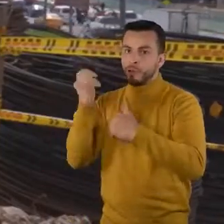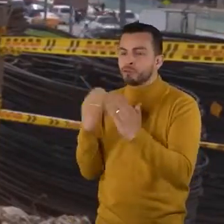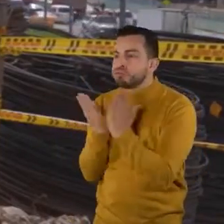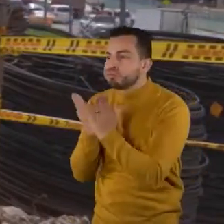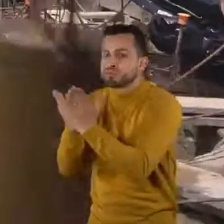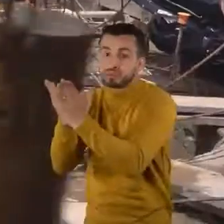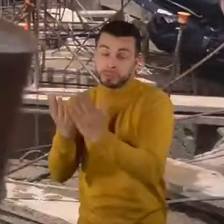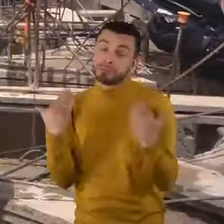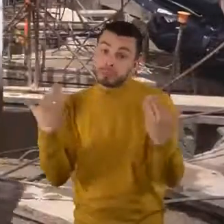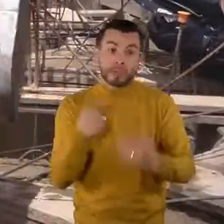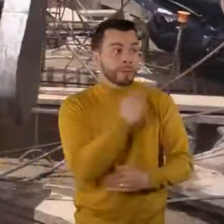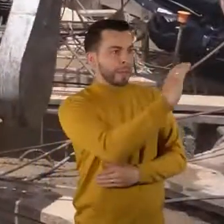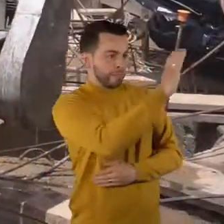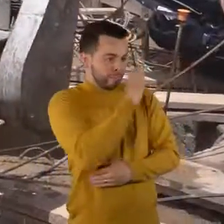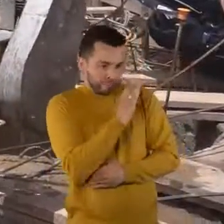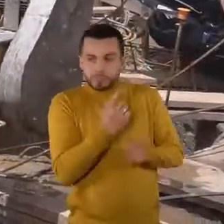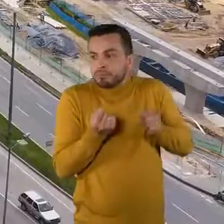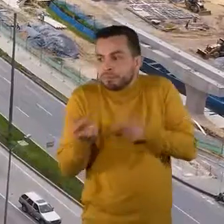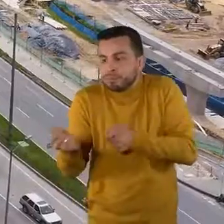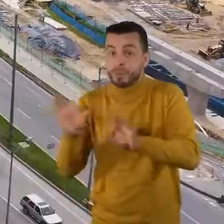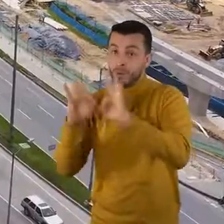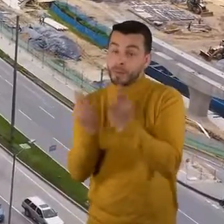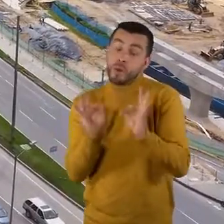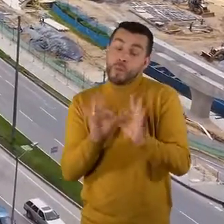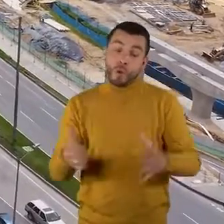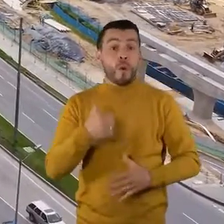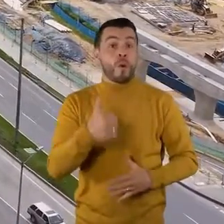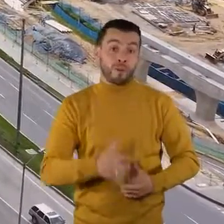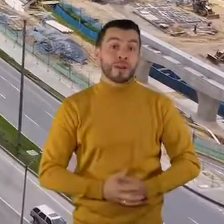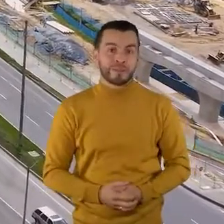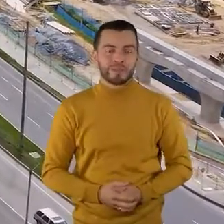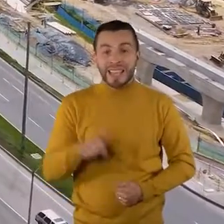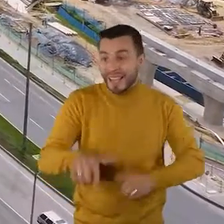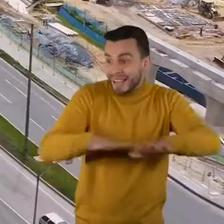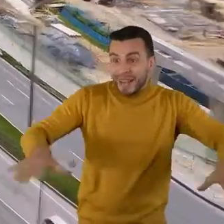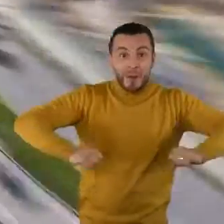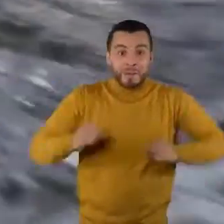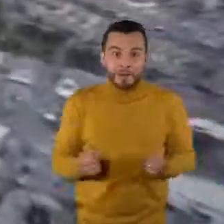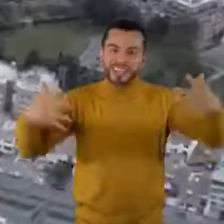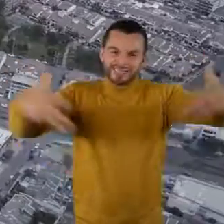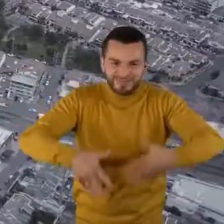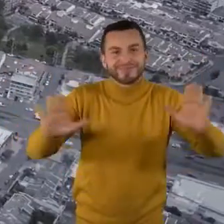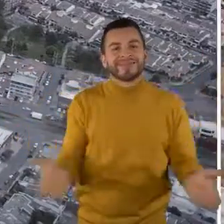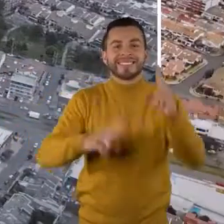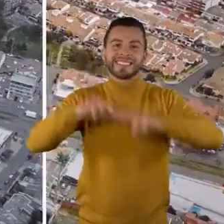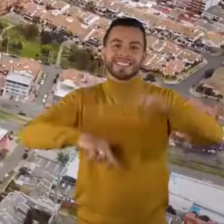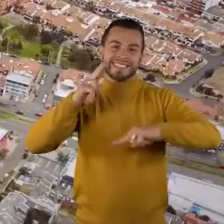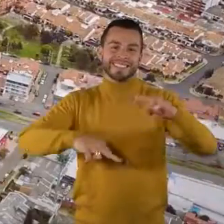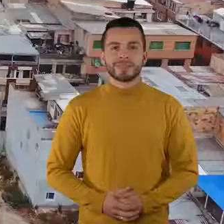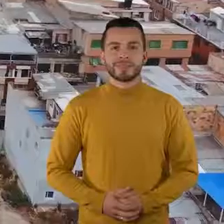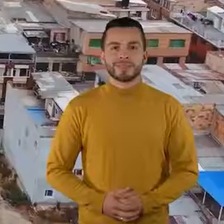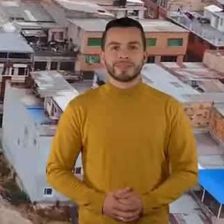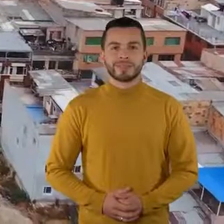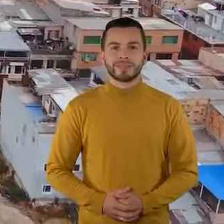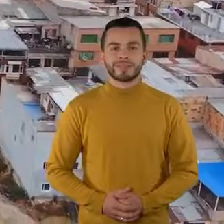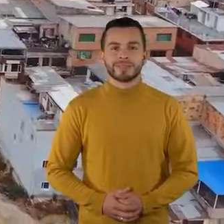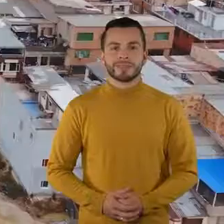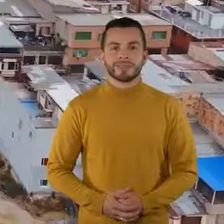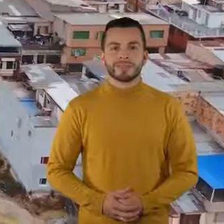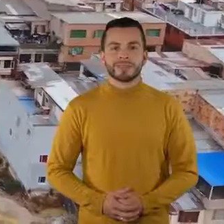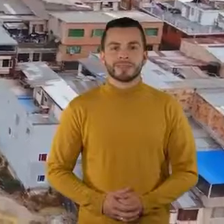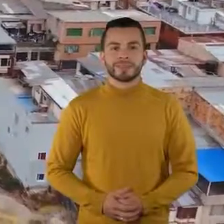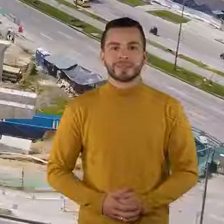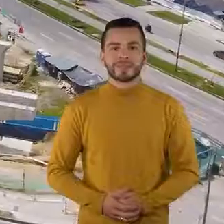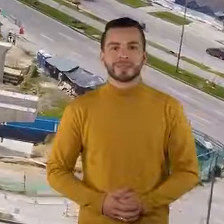beneficiará a un millón 200 mil habitantes de la localidad de suba especialmente de las upc está el rincón y niza más la